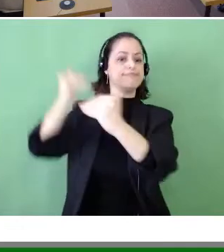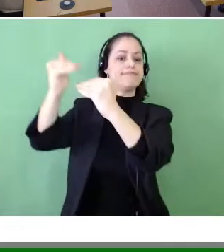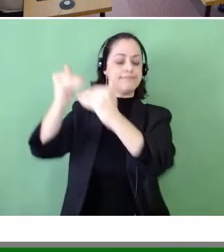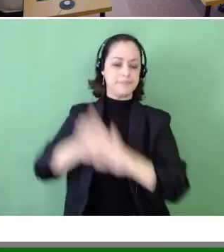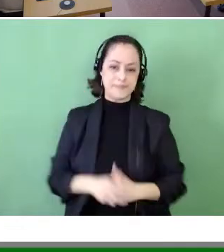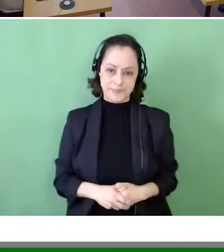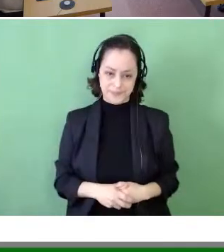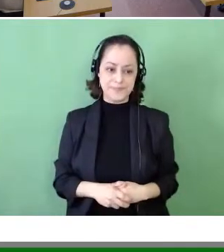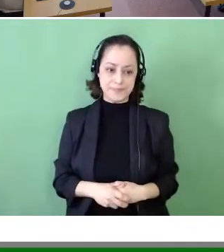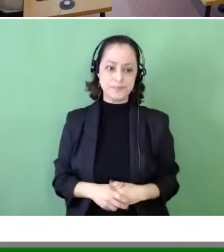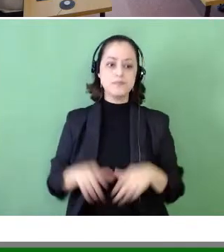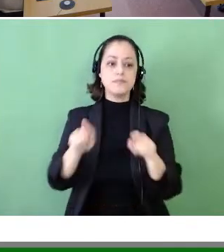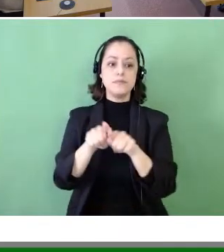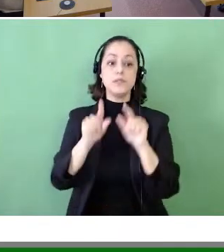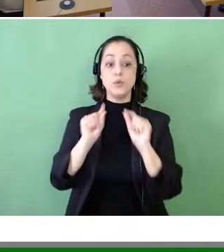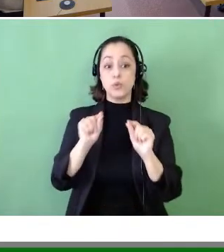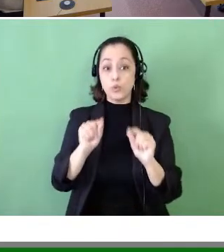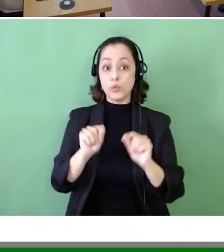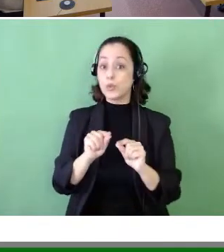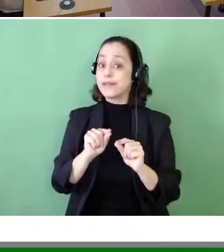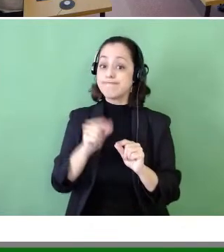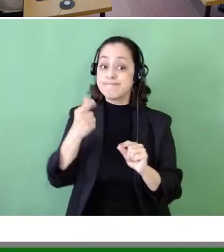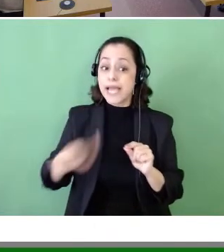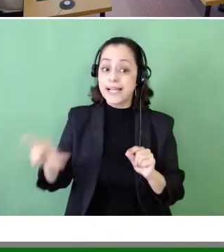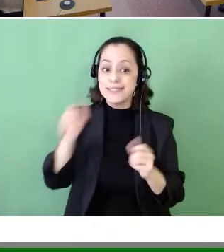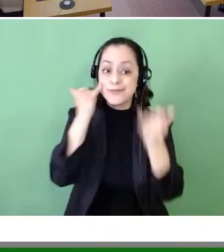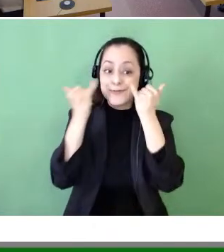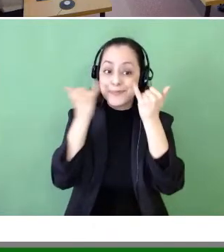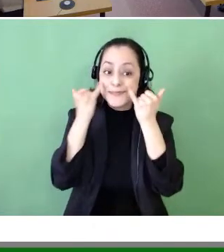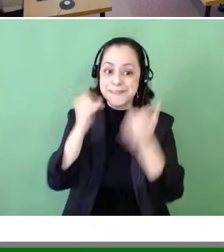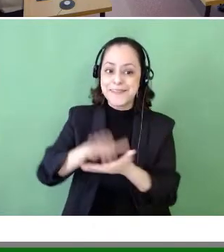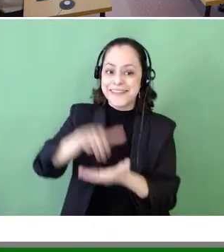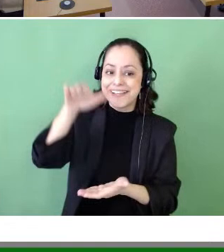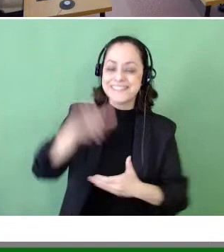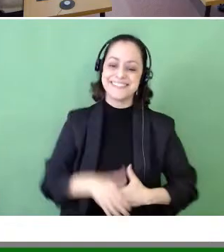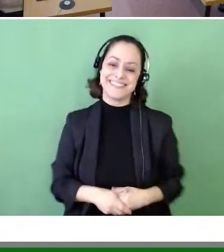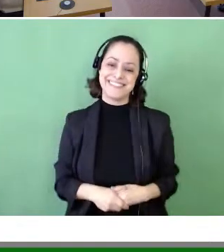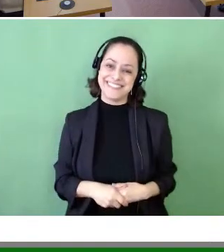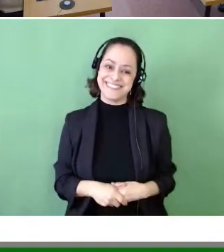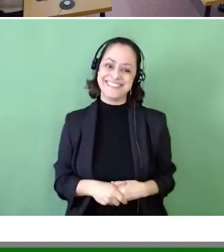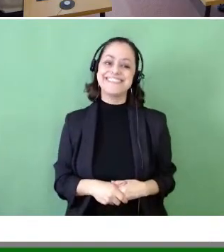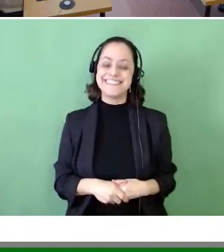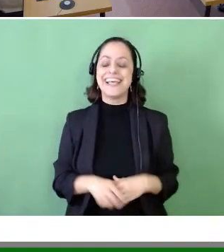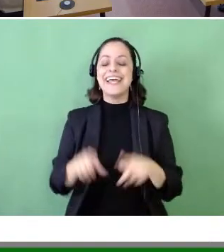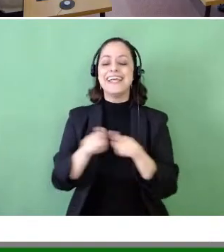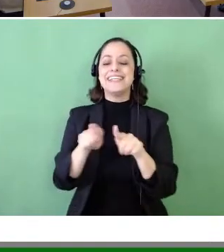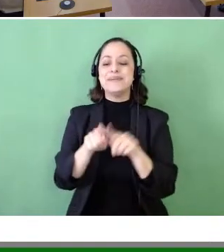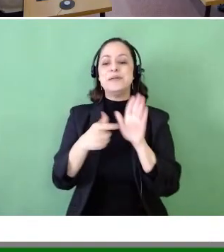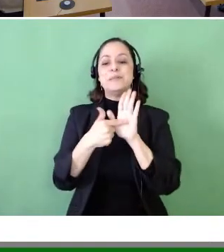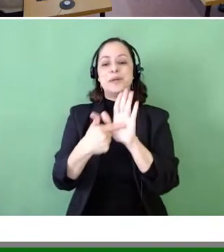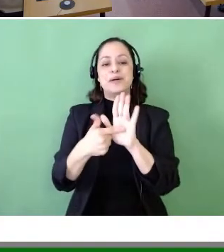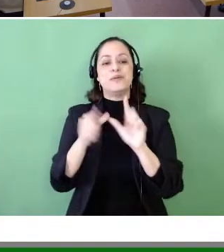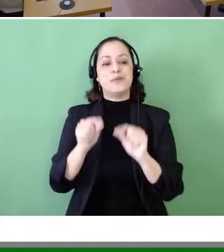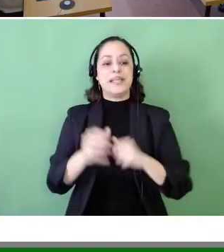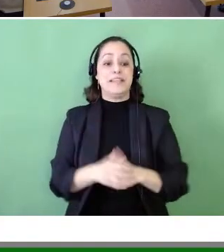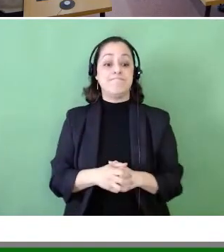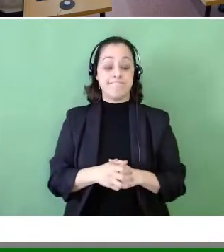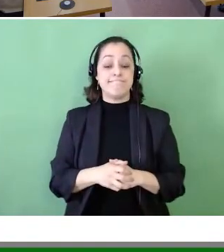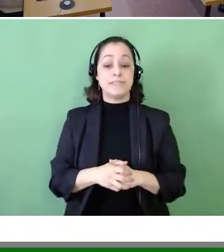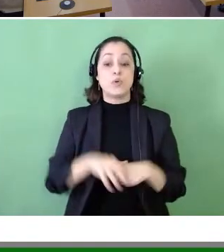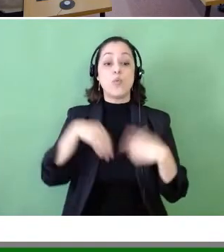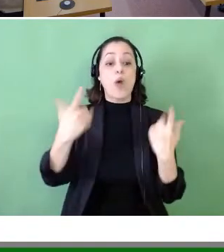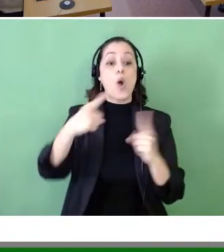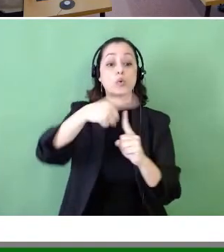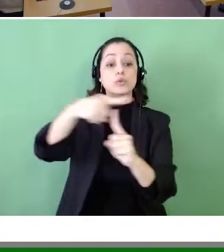Aquí también apuntamos, el próximo, por favor. Gracias. Apuntamos también los tipos de cursos que